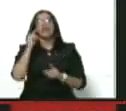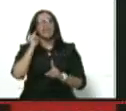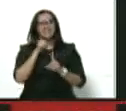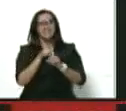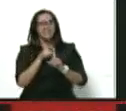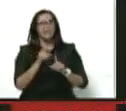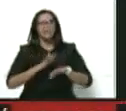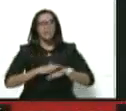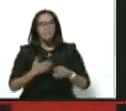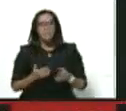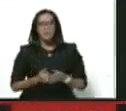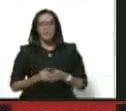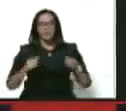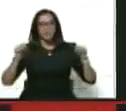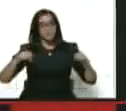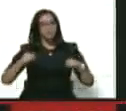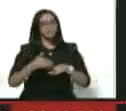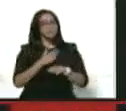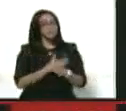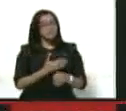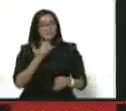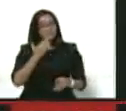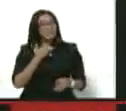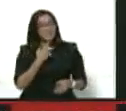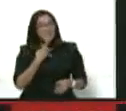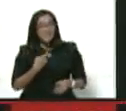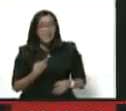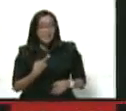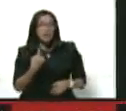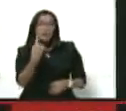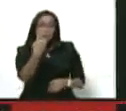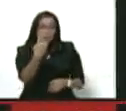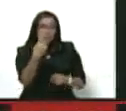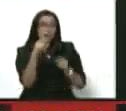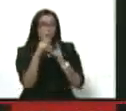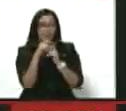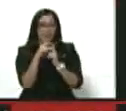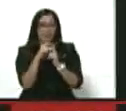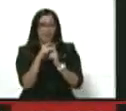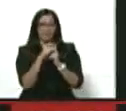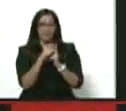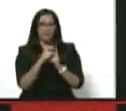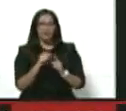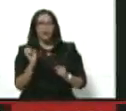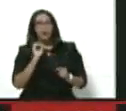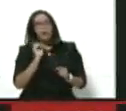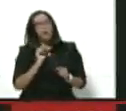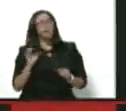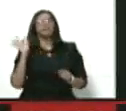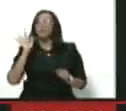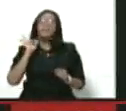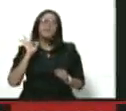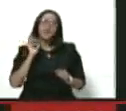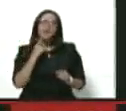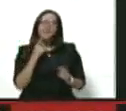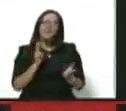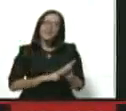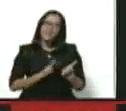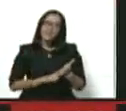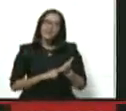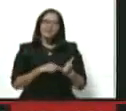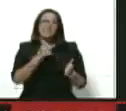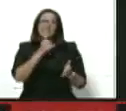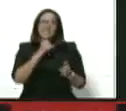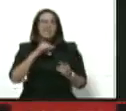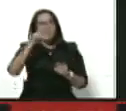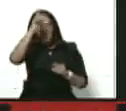verdaderamente aquí antes, para que alguien dijera una palabra o se expresara o dijera la verdad sobre quién es